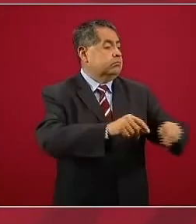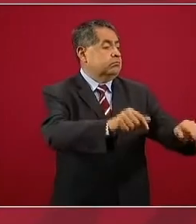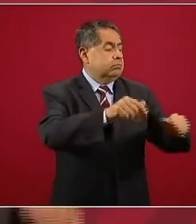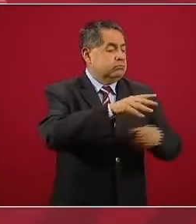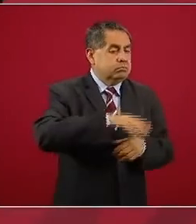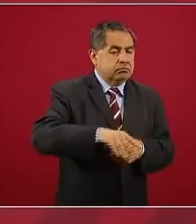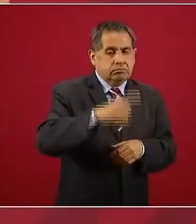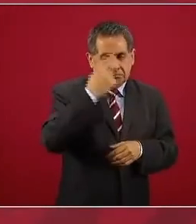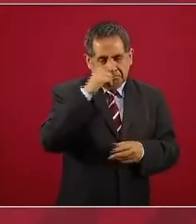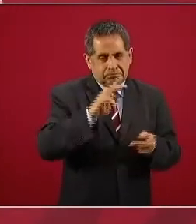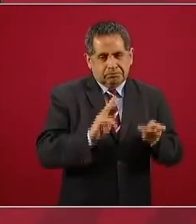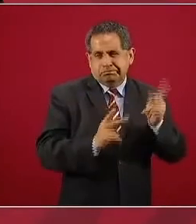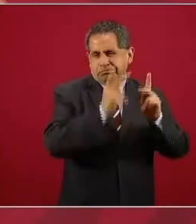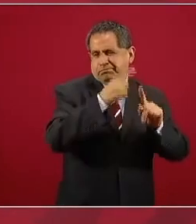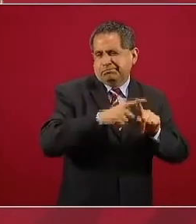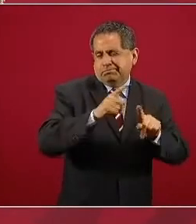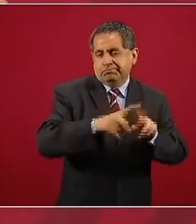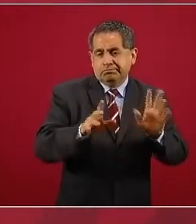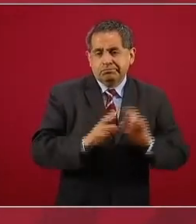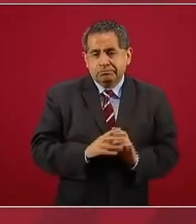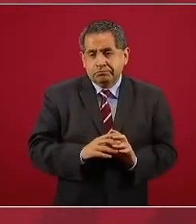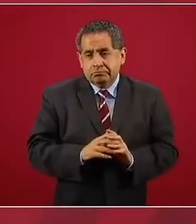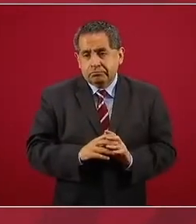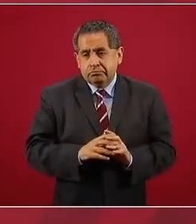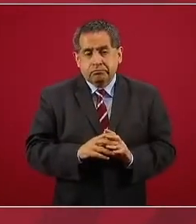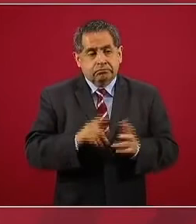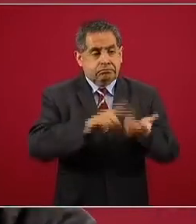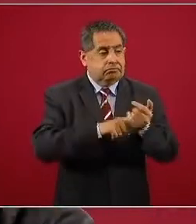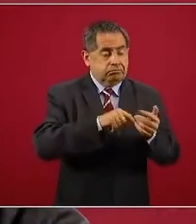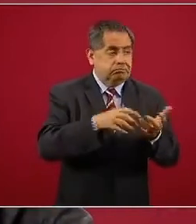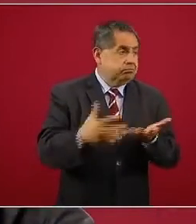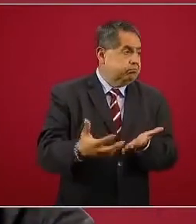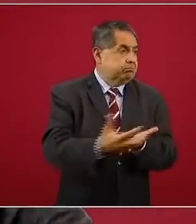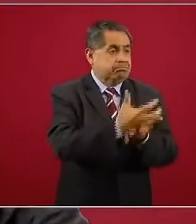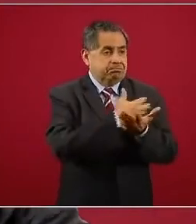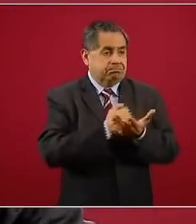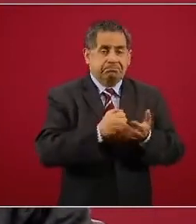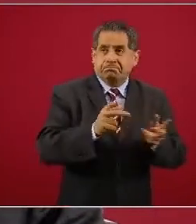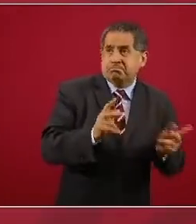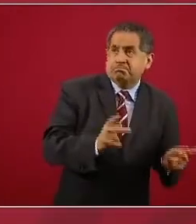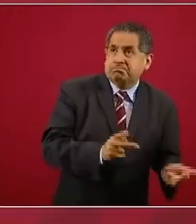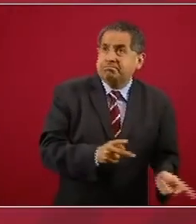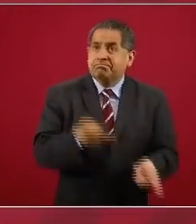en lo que son cultivos comerciales de exportación.